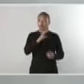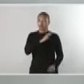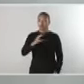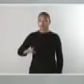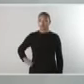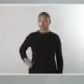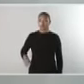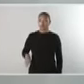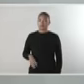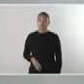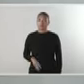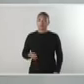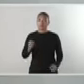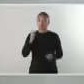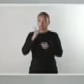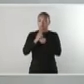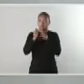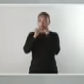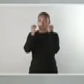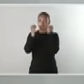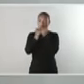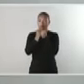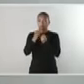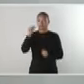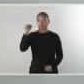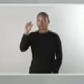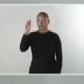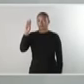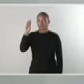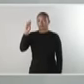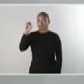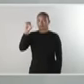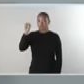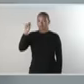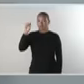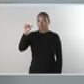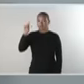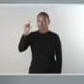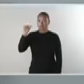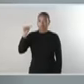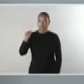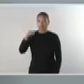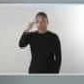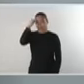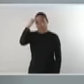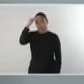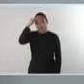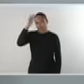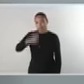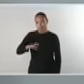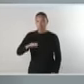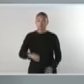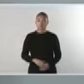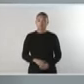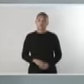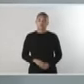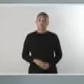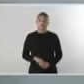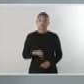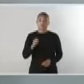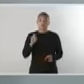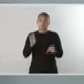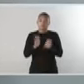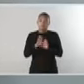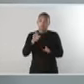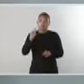candidato del Partido Encuentro Social a diez Pineda Morín señoras y señores la estrategia